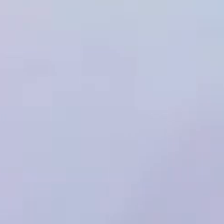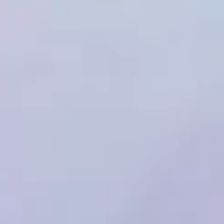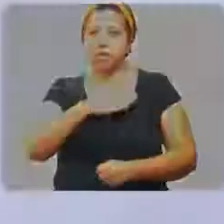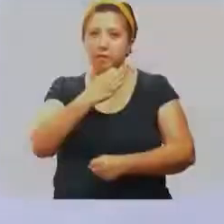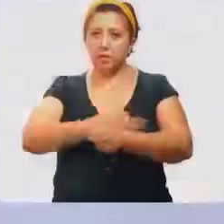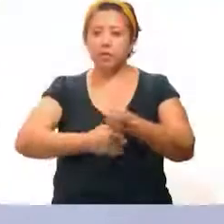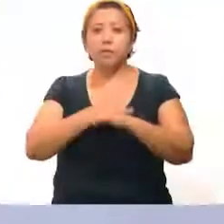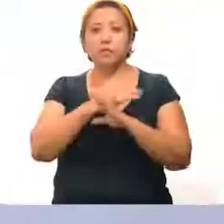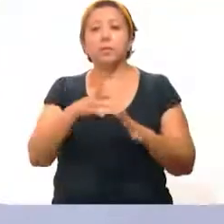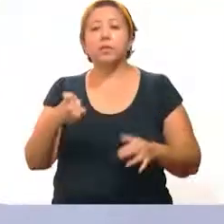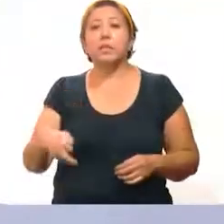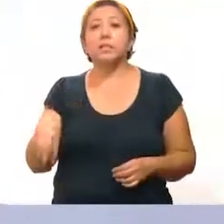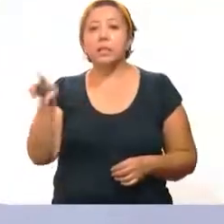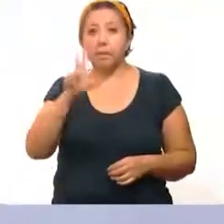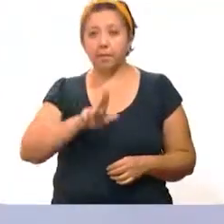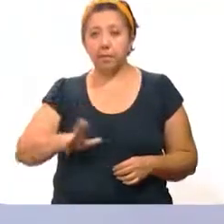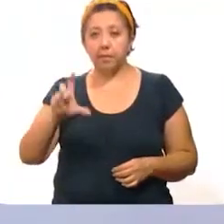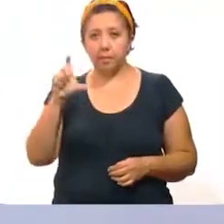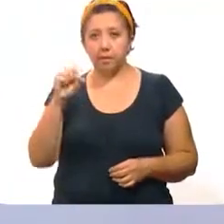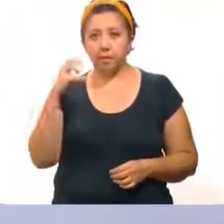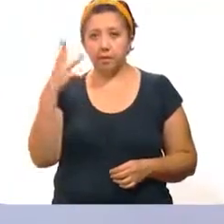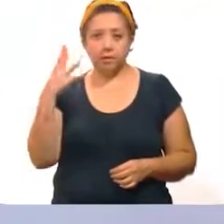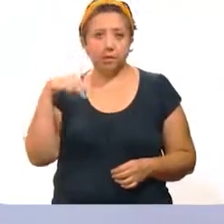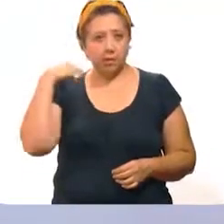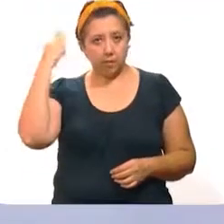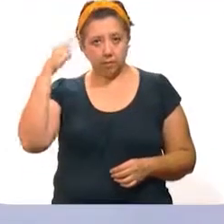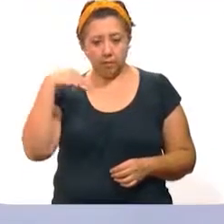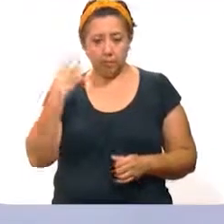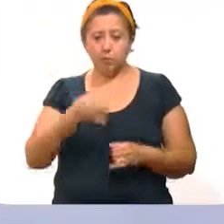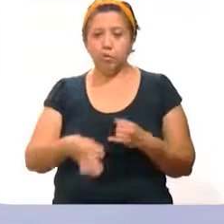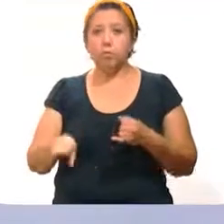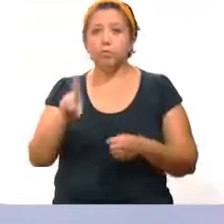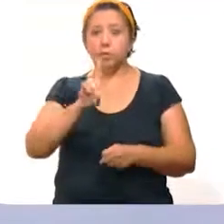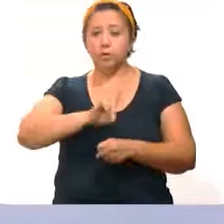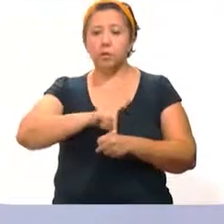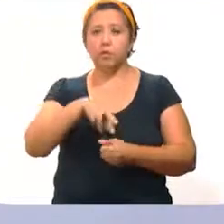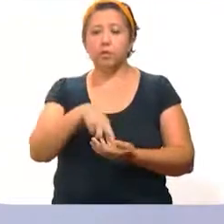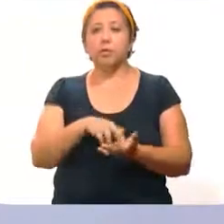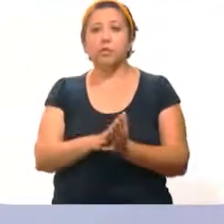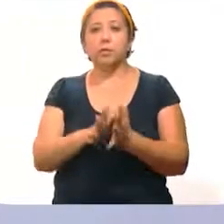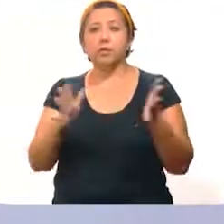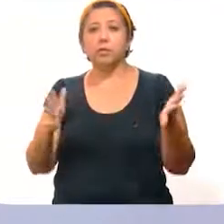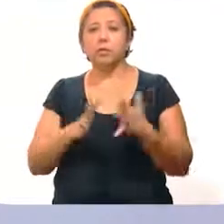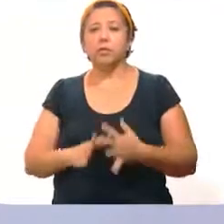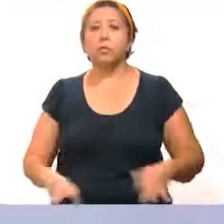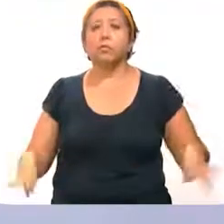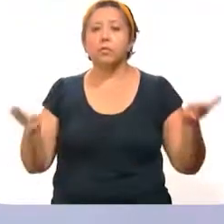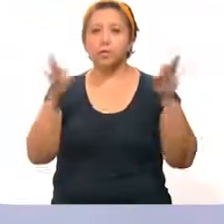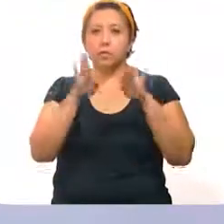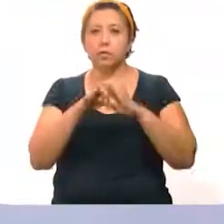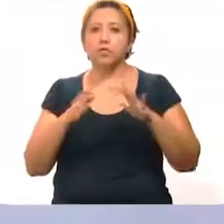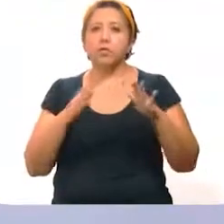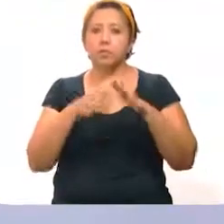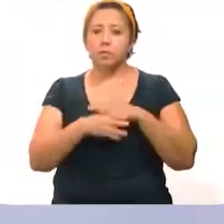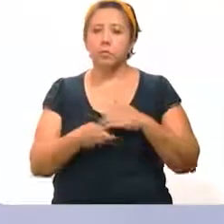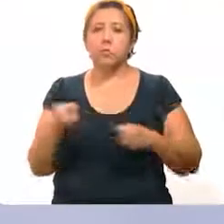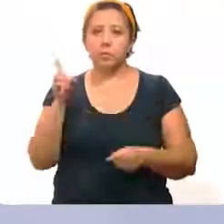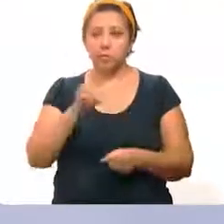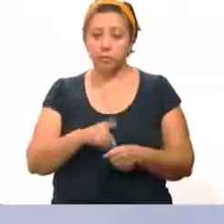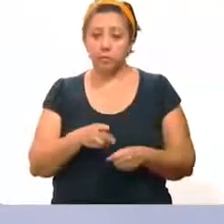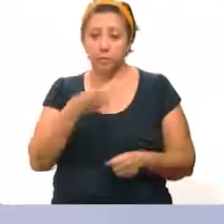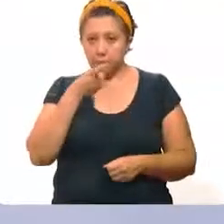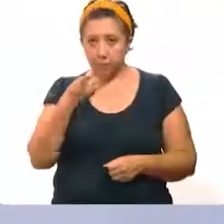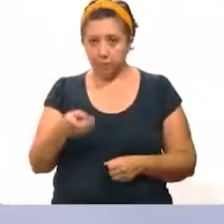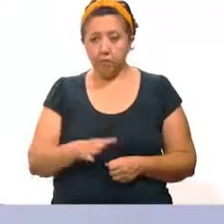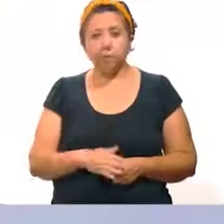tardes. Este es el parte médico de este martes 23 de marzo. En los últimos días se ha registrado un incremento importante en los ingresos hospitalarios, por